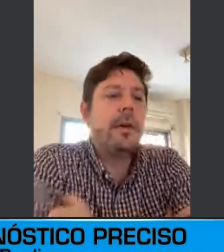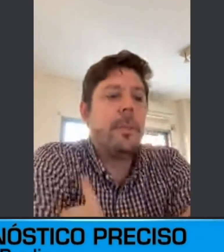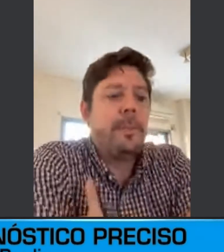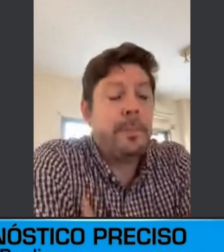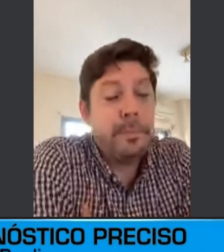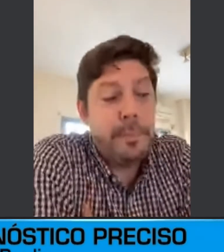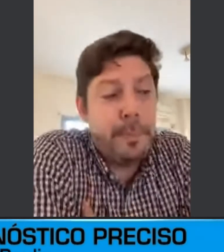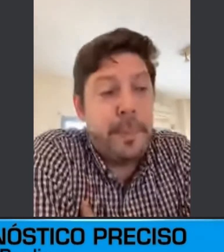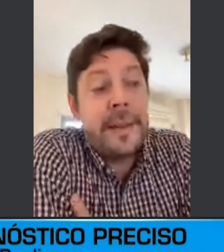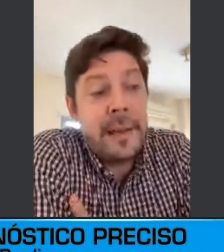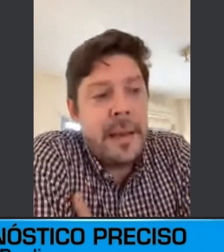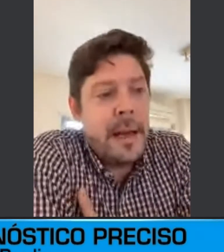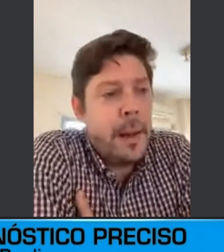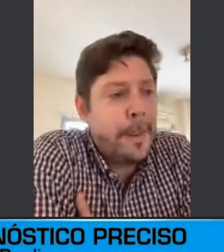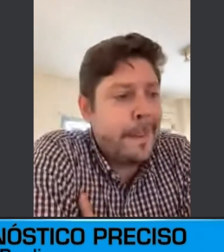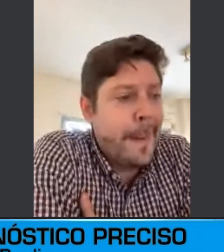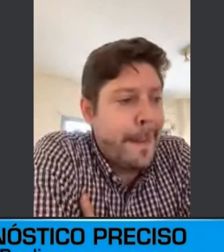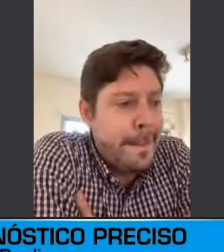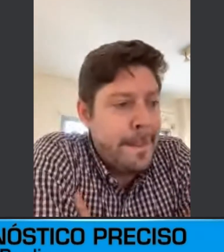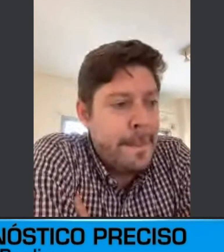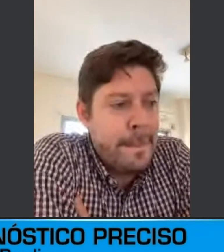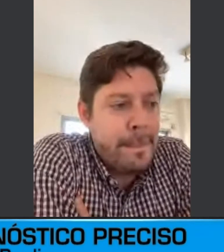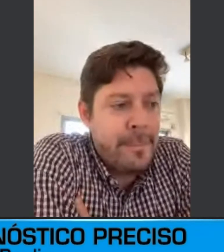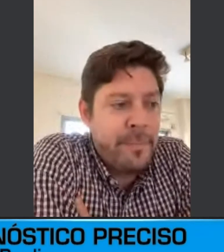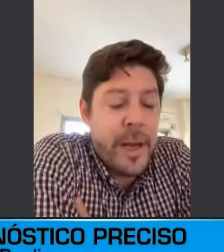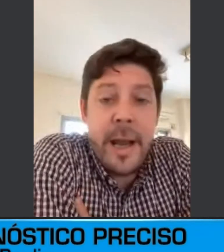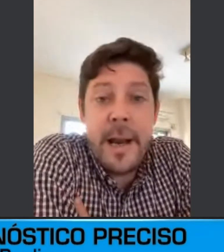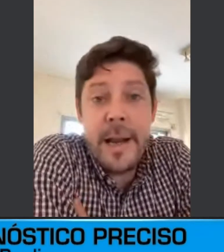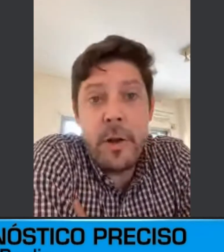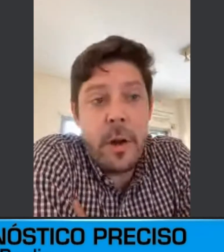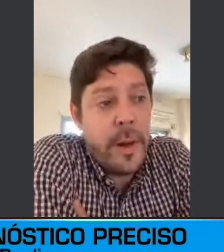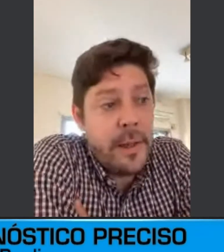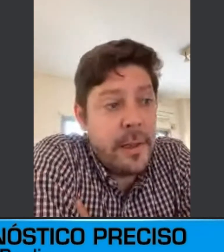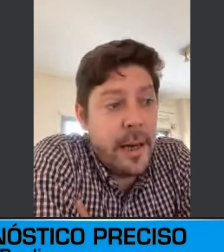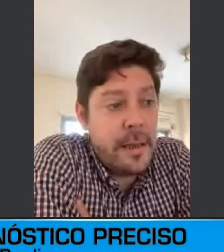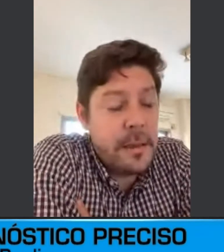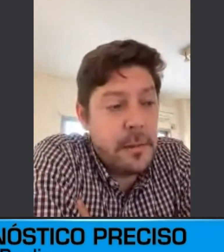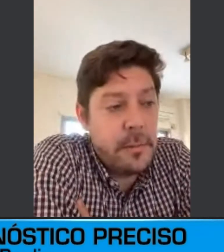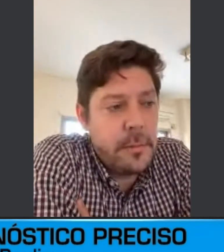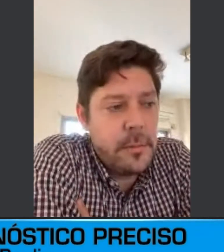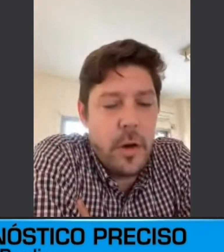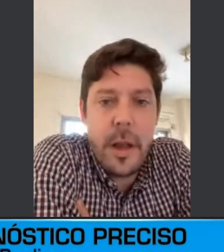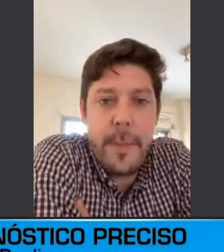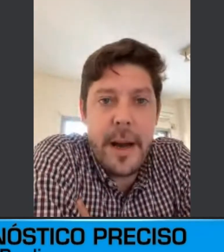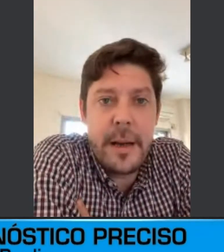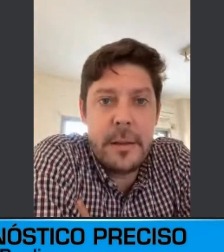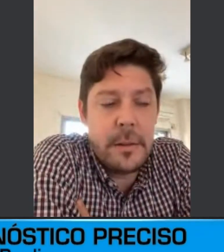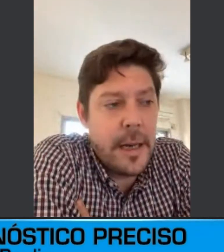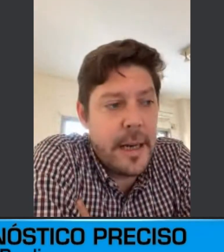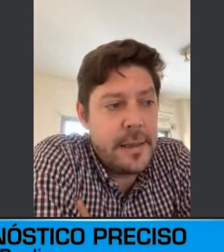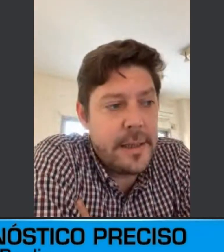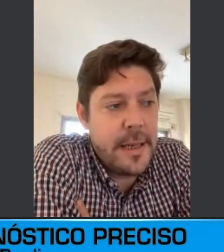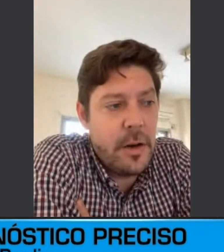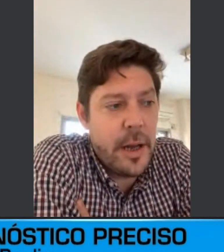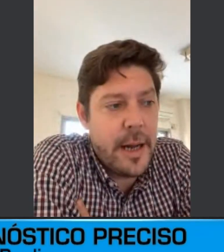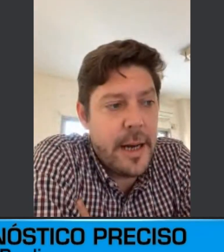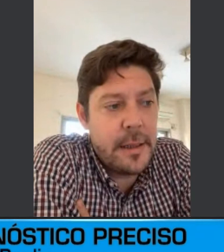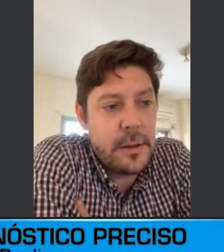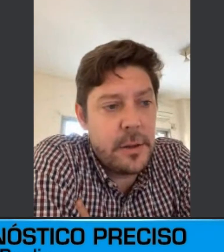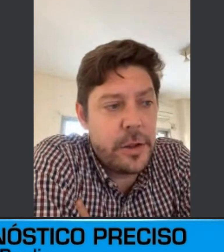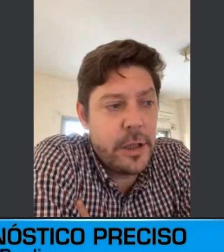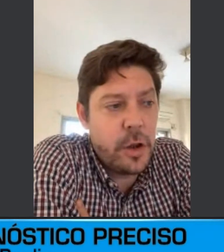bueno, pretendía que en enero del 23 los que pagan ganancias sean los que